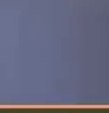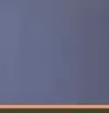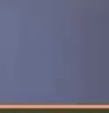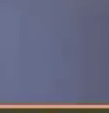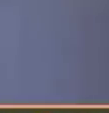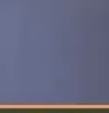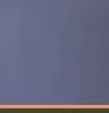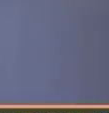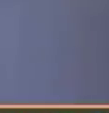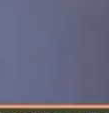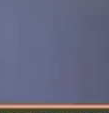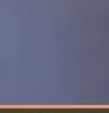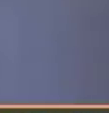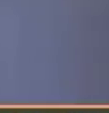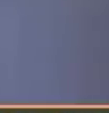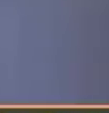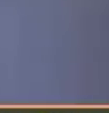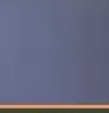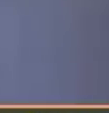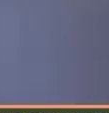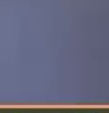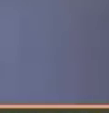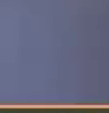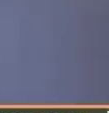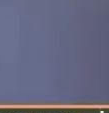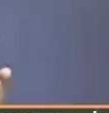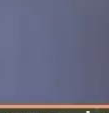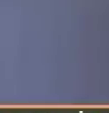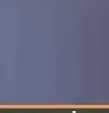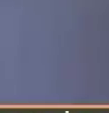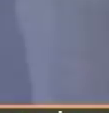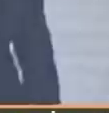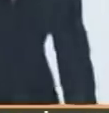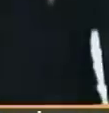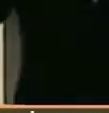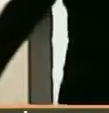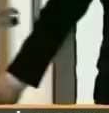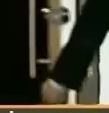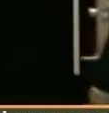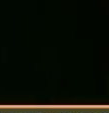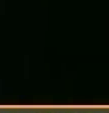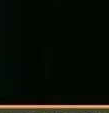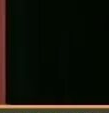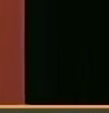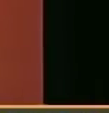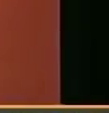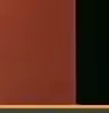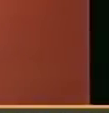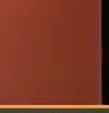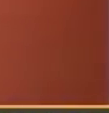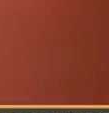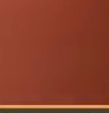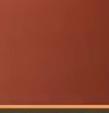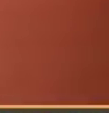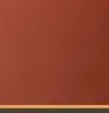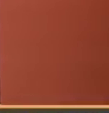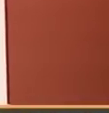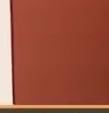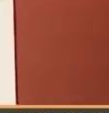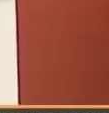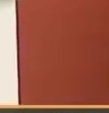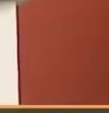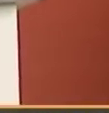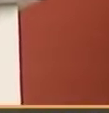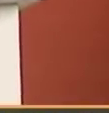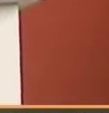Estamos en vivo y directo desde la sala Simón Bolívar del Palacio de Miraflores. En breve momento vamos a escuchar declaraciones del vicepresidente para el área económica, Tarek El Aissami,